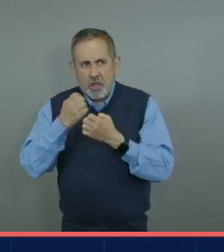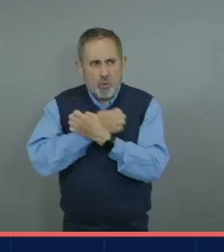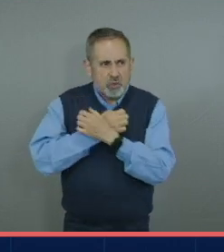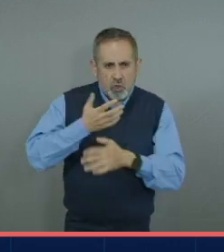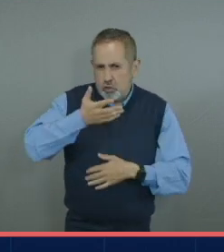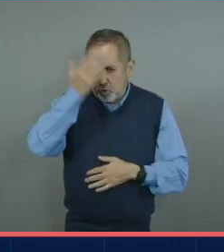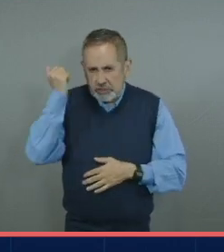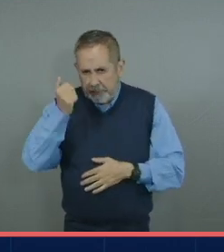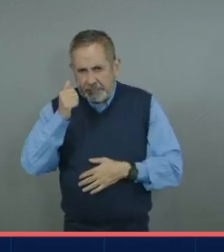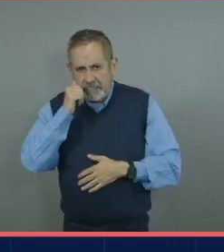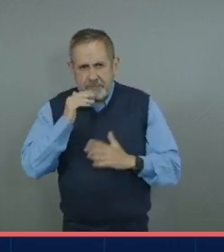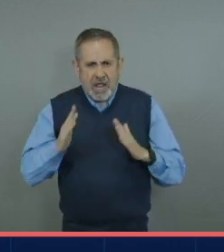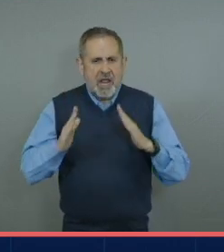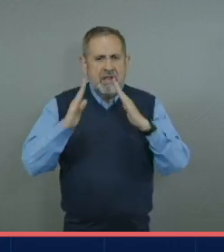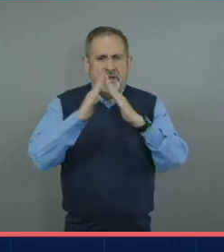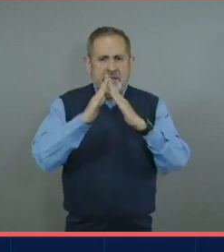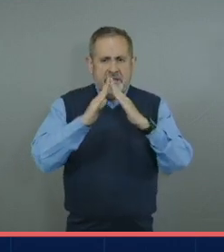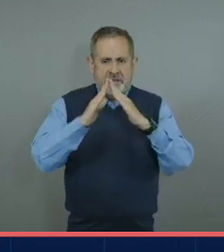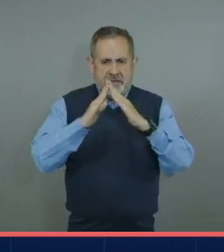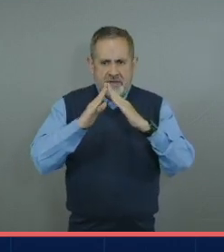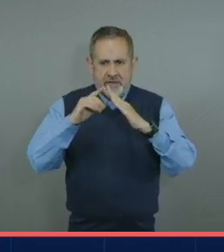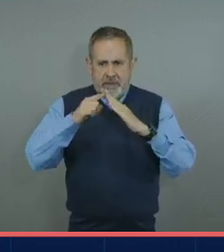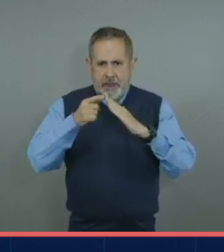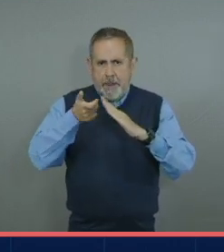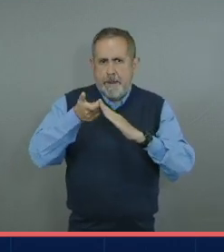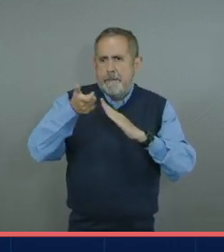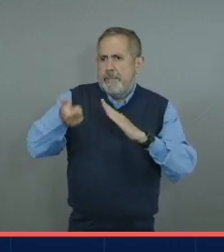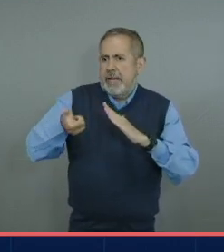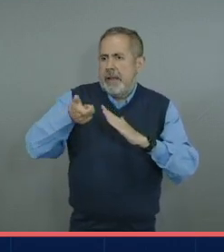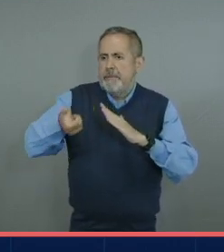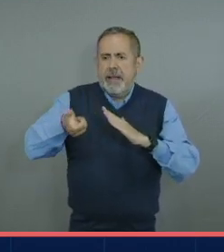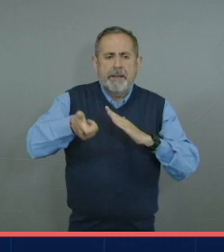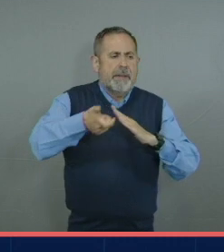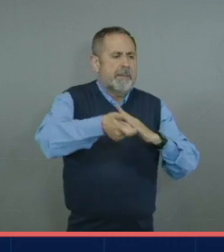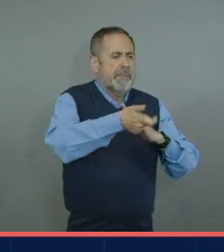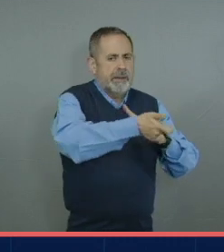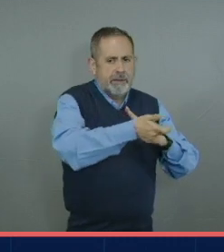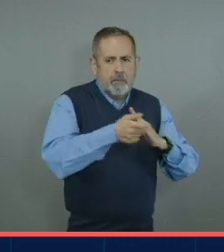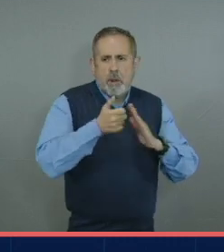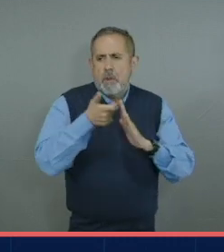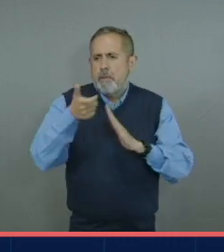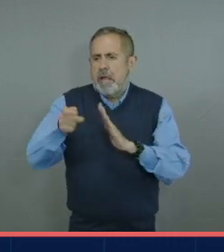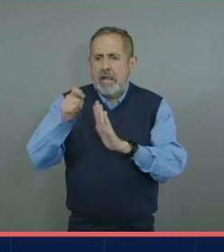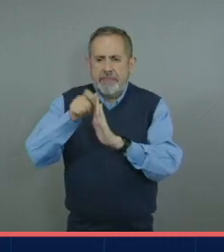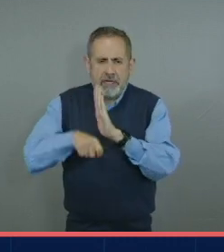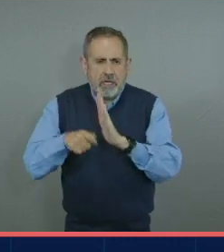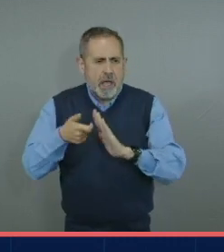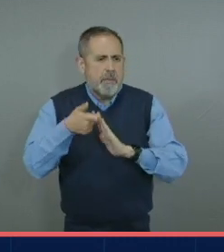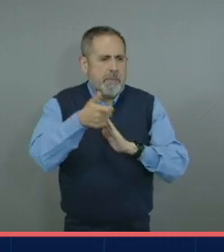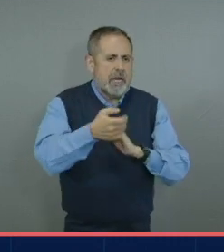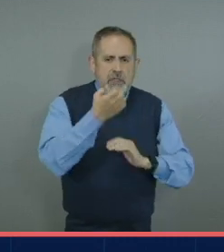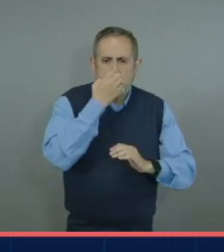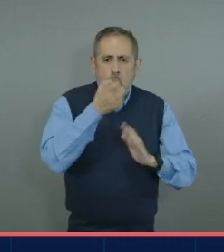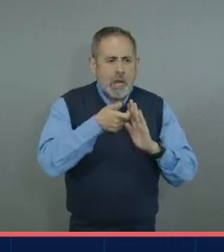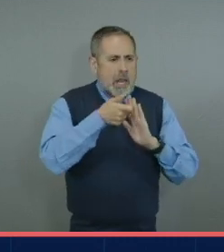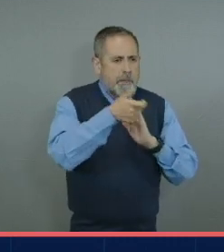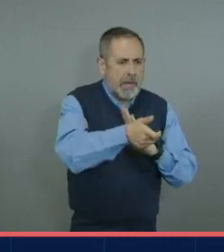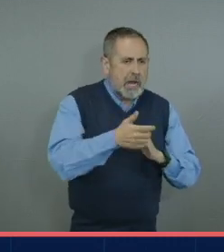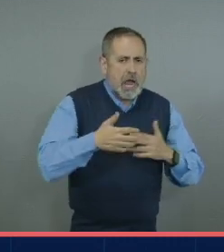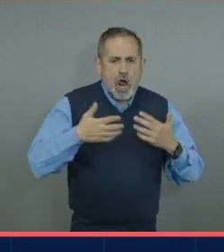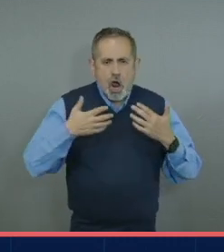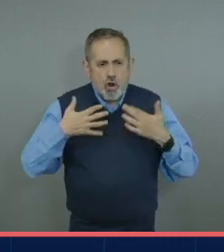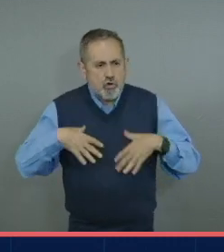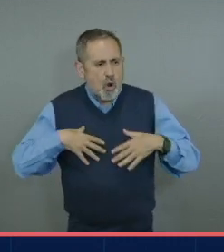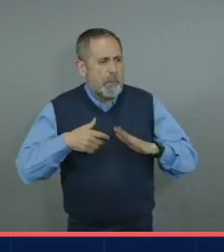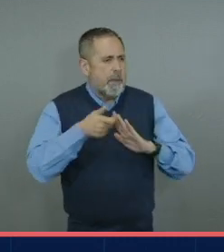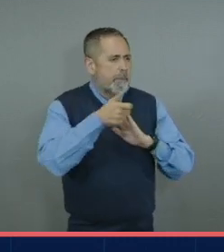el pico está pagar sus gastos fijos, es decir, la tarjeta de crédito, la colegiatura, la ropa, los